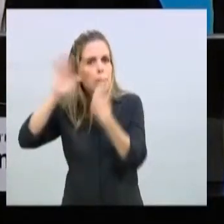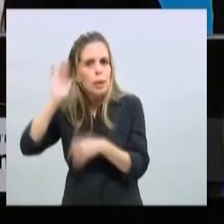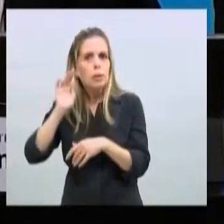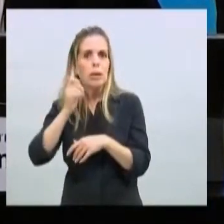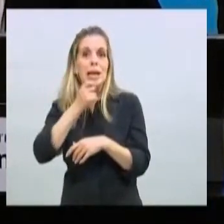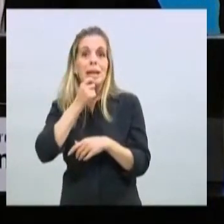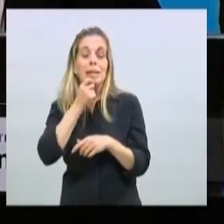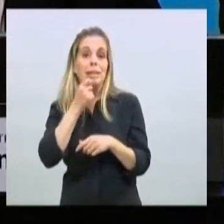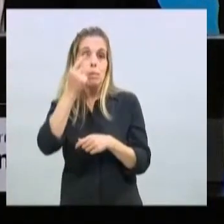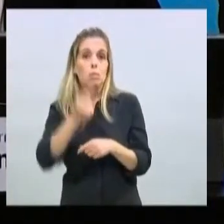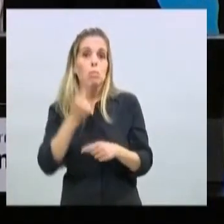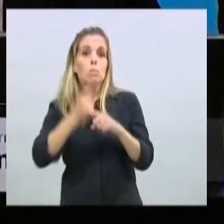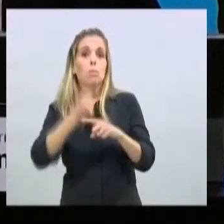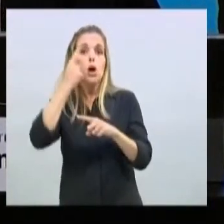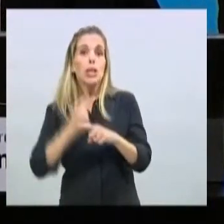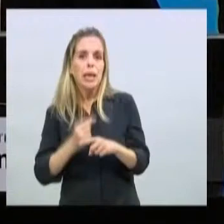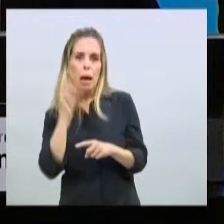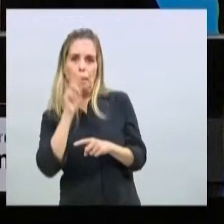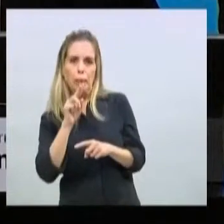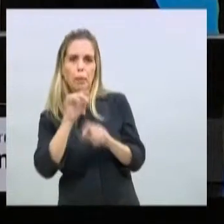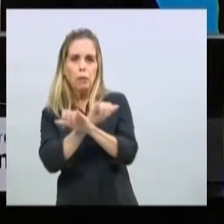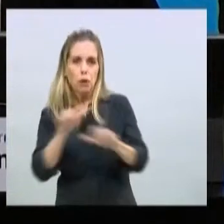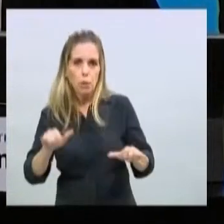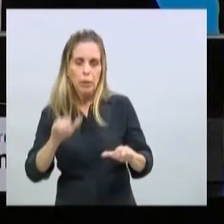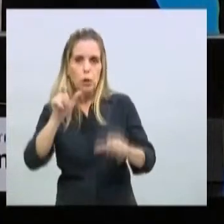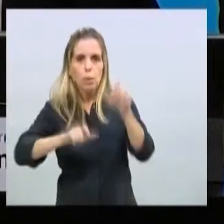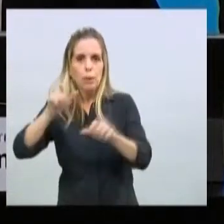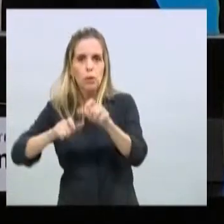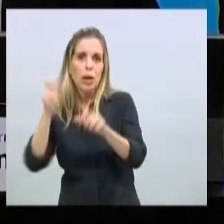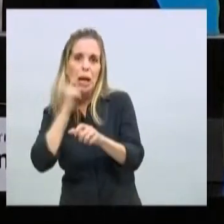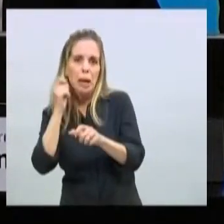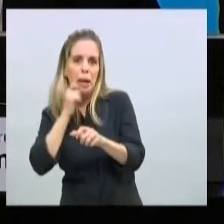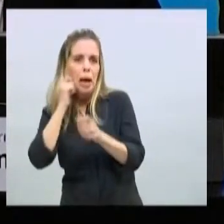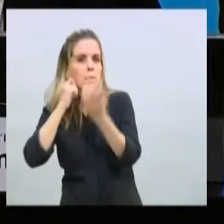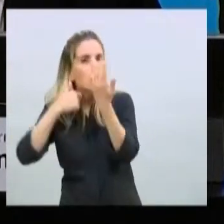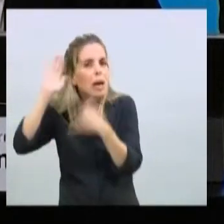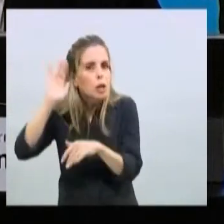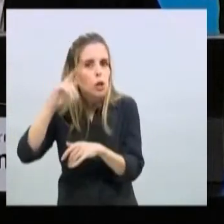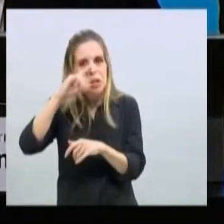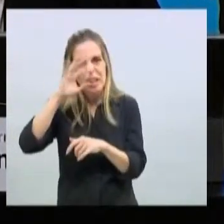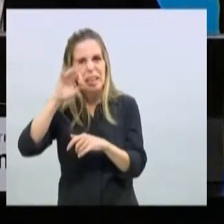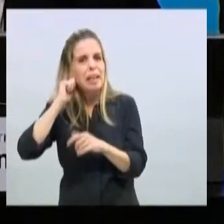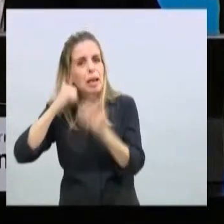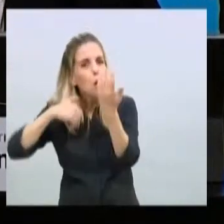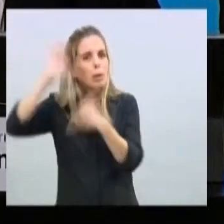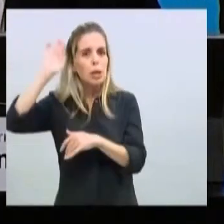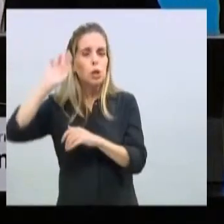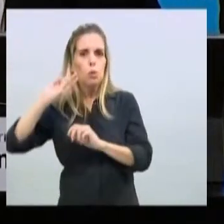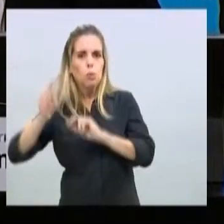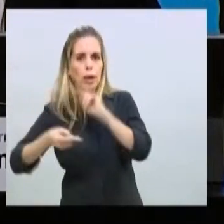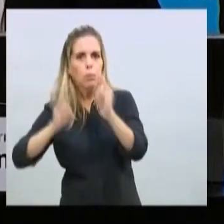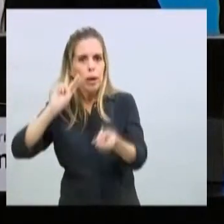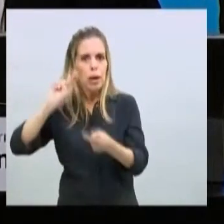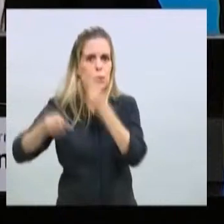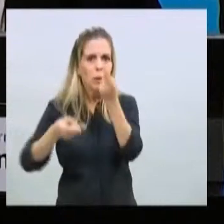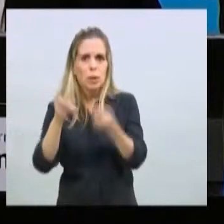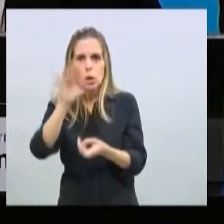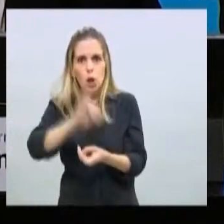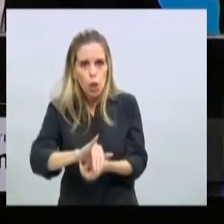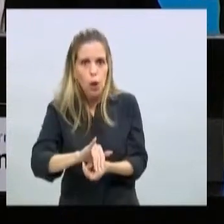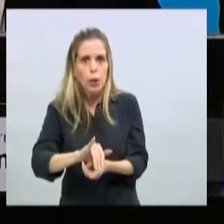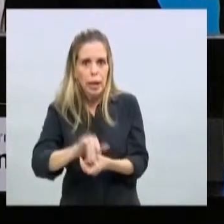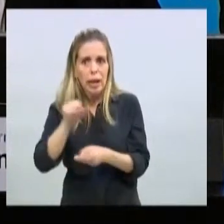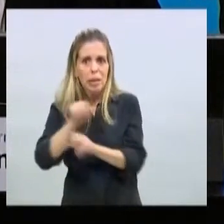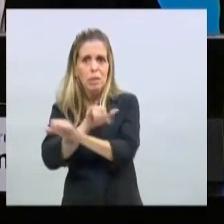fallecidos, se verifica que arriba del 70% son mayores de 70, todos los días, y lo estamos viendo. Por eso insistimos que